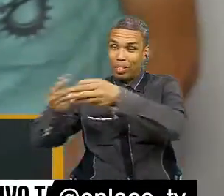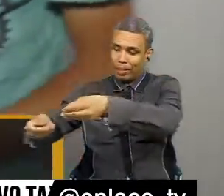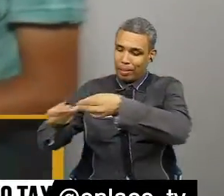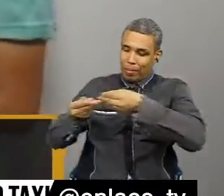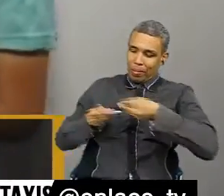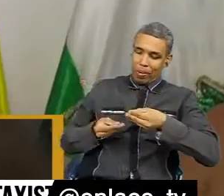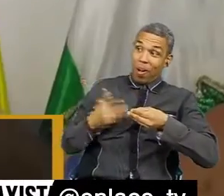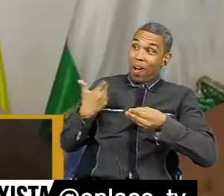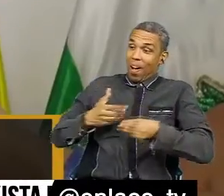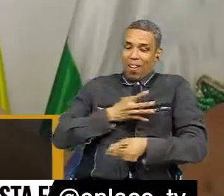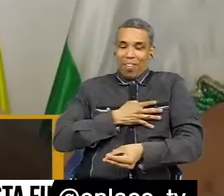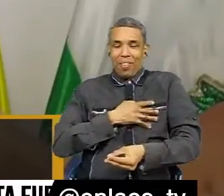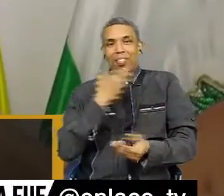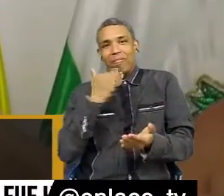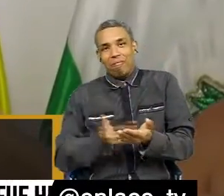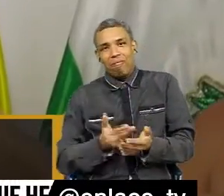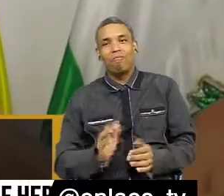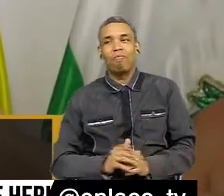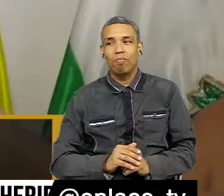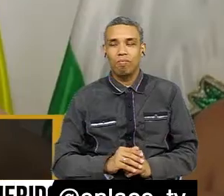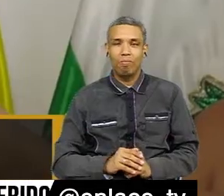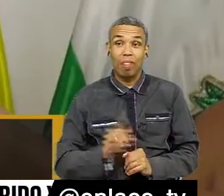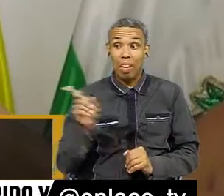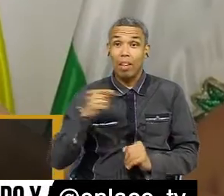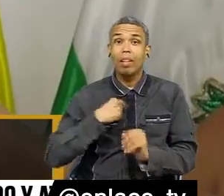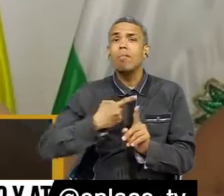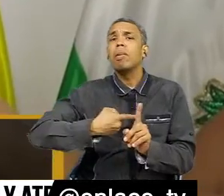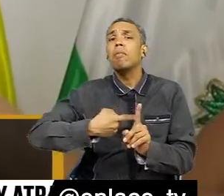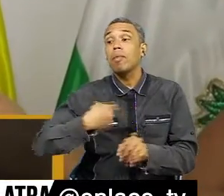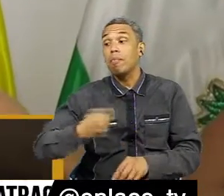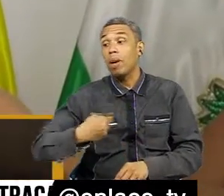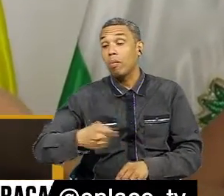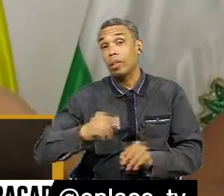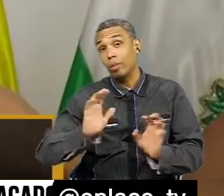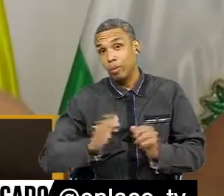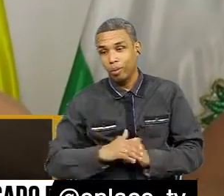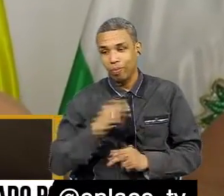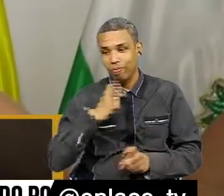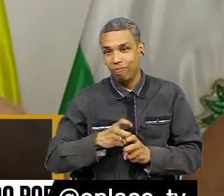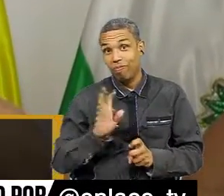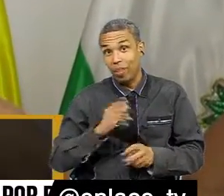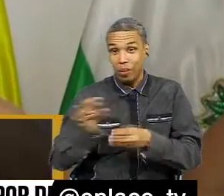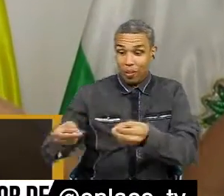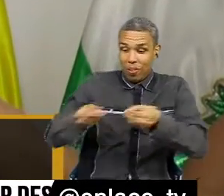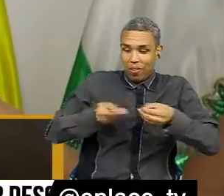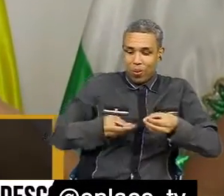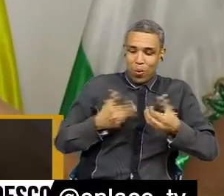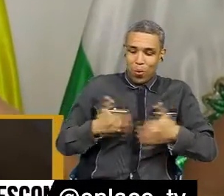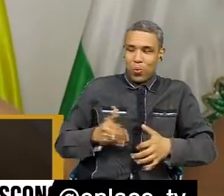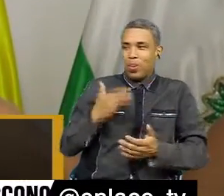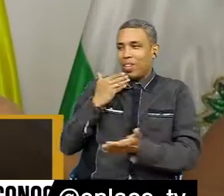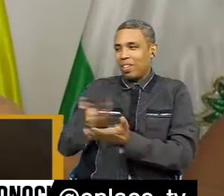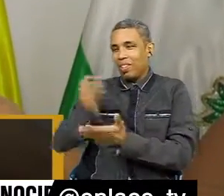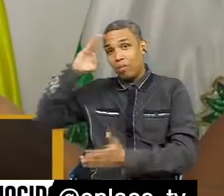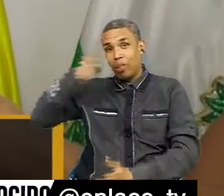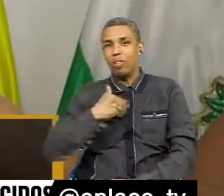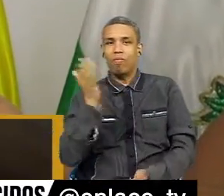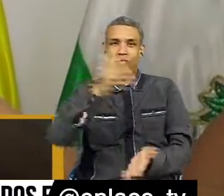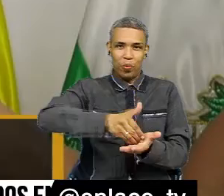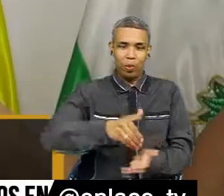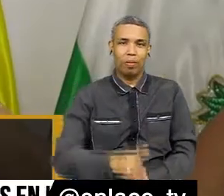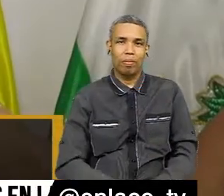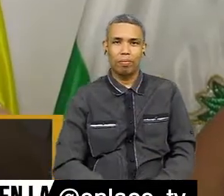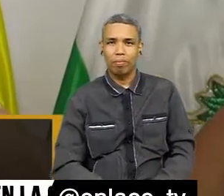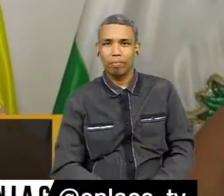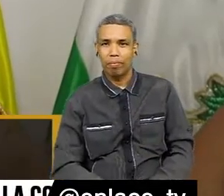a cuotas. Y pues entonces esto ya ellos desplegaron, la patrulla fue por donde yo les había guiado,